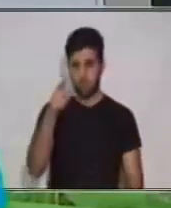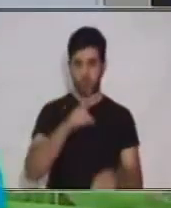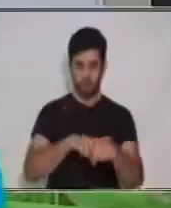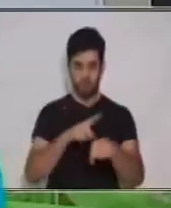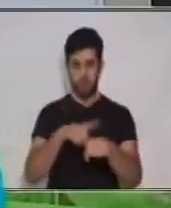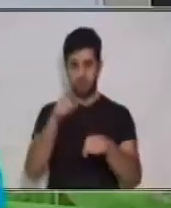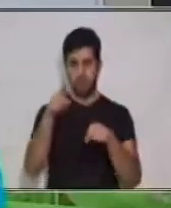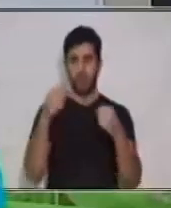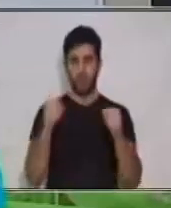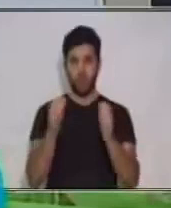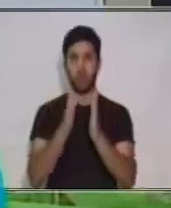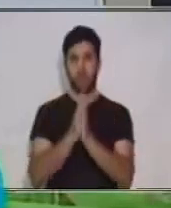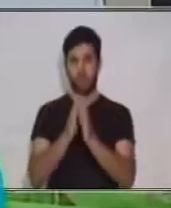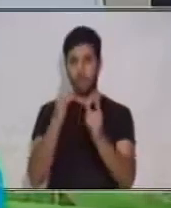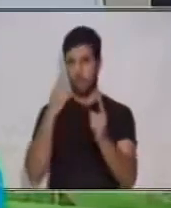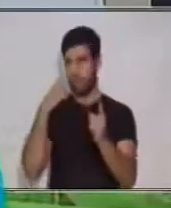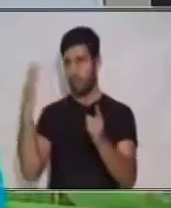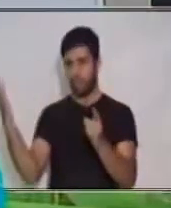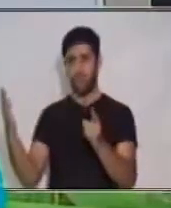favor.